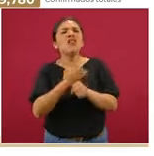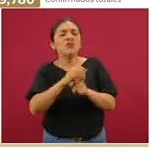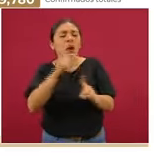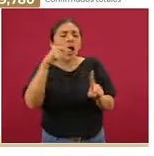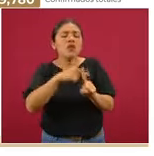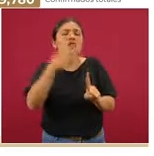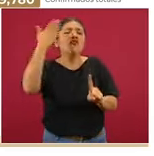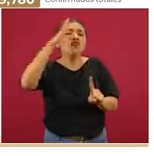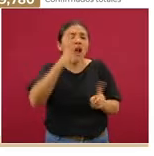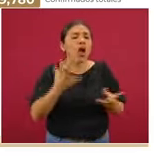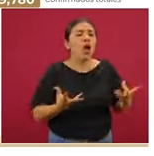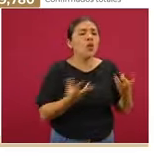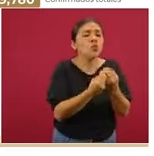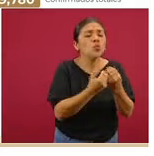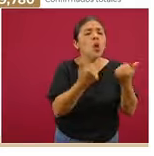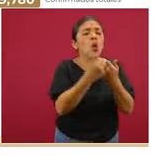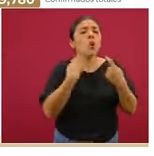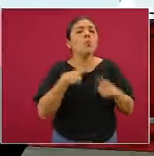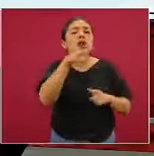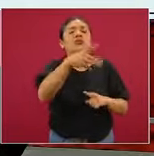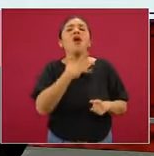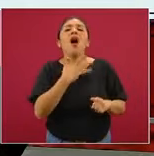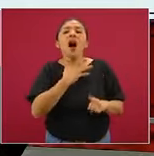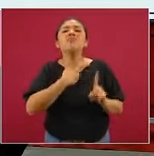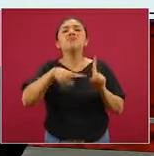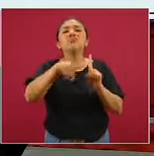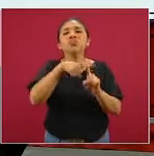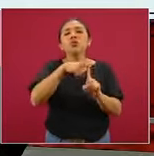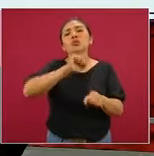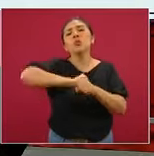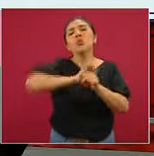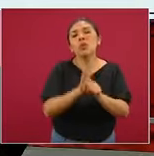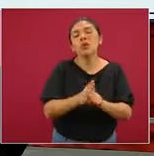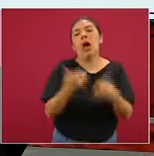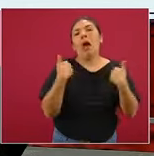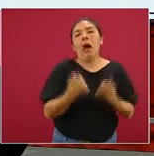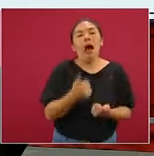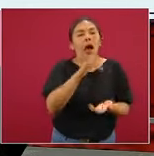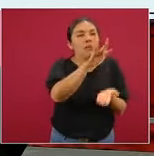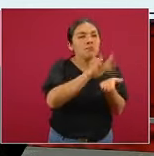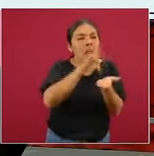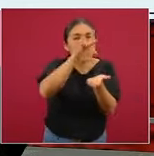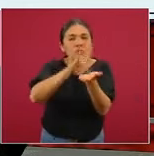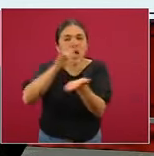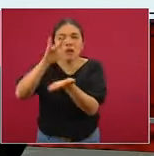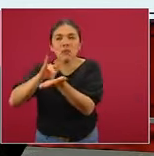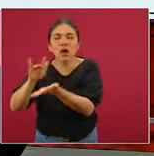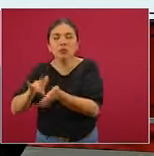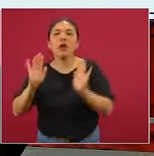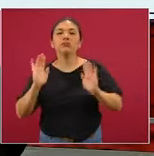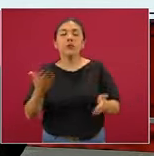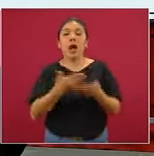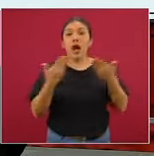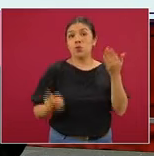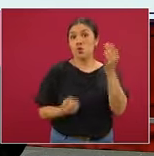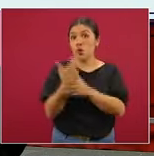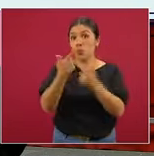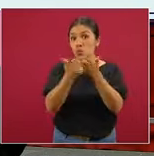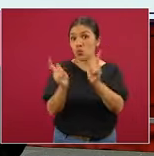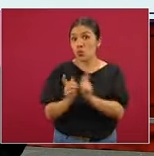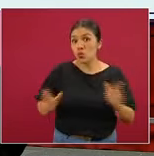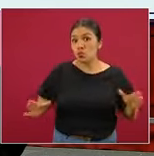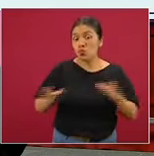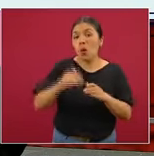esas personas habían sido contactos de un caso confirmado. Por eso podemos ver cómo la nueva clasificación se